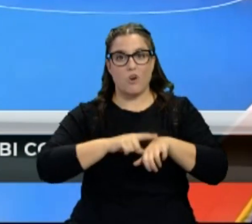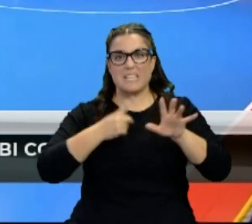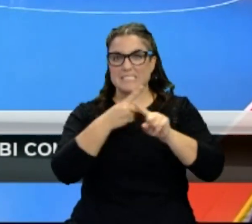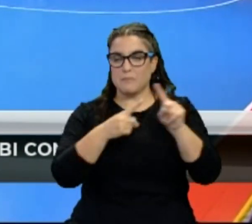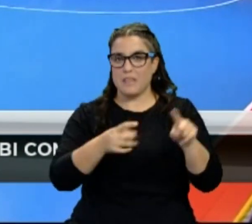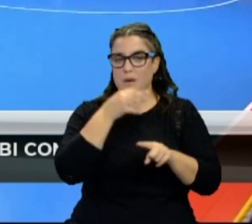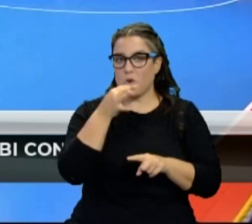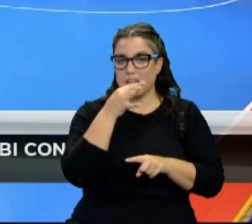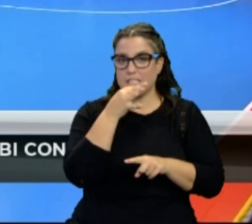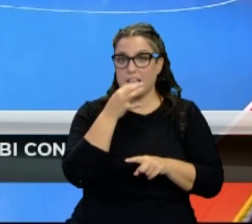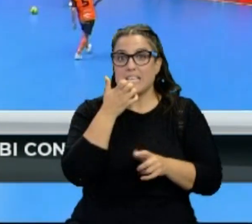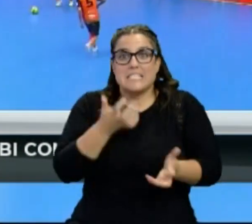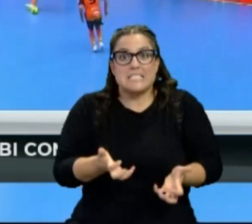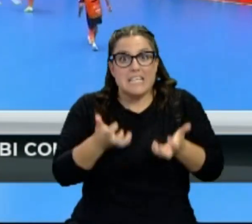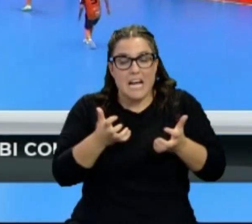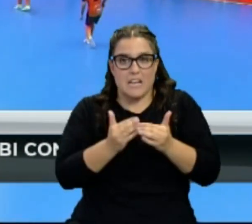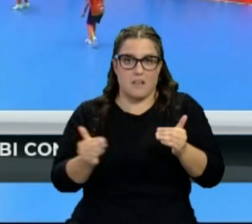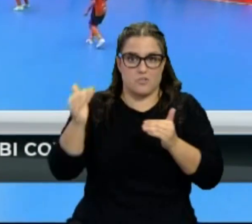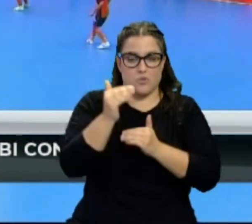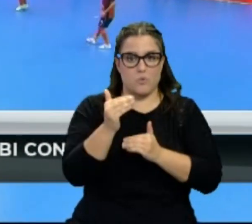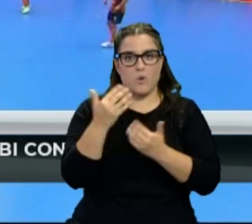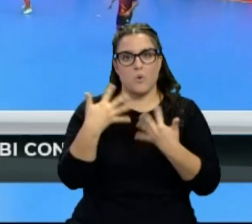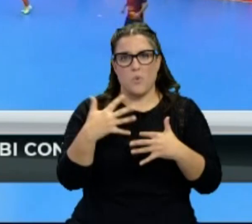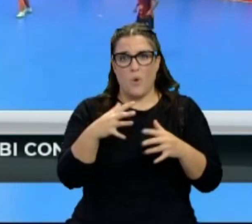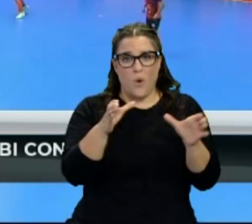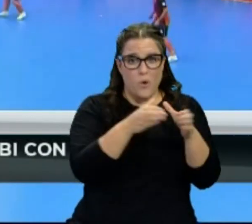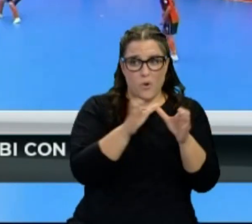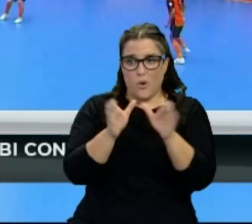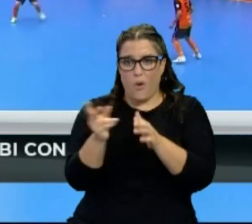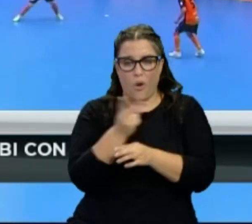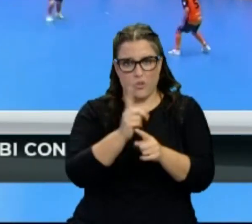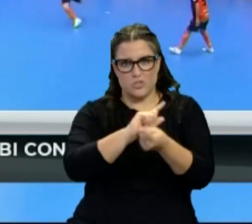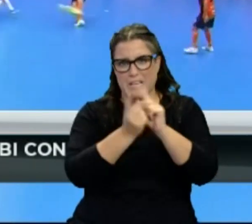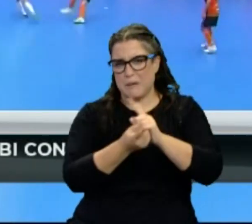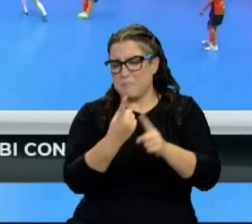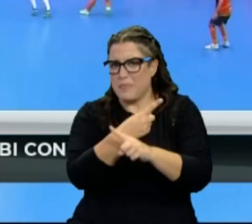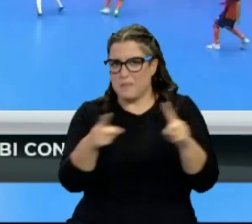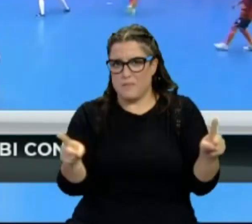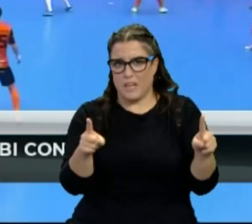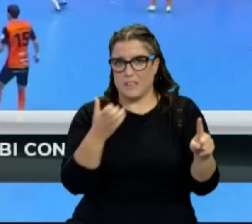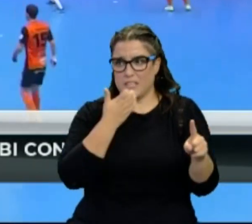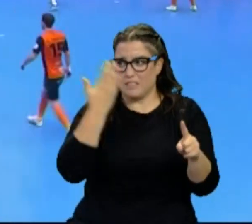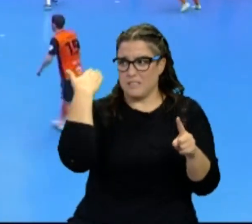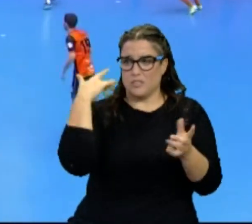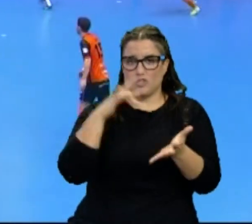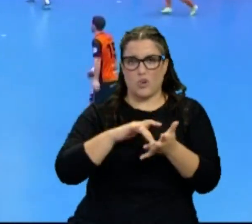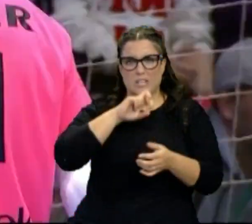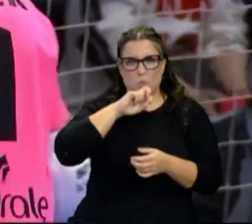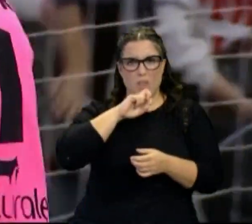tarde. Quien gane pasará de ronda. Mucho han cambiado ambas plantillas de la última vez que se enfrentaron en partido oficial en